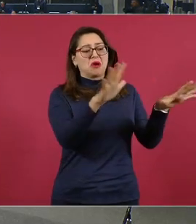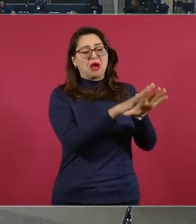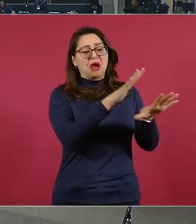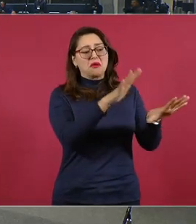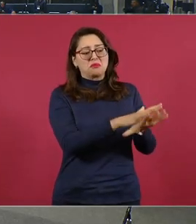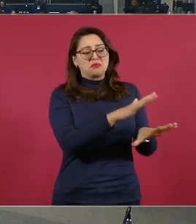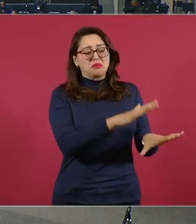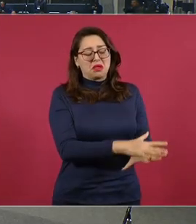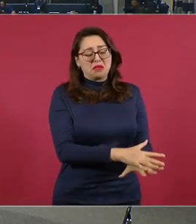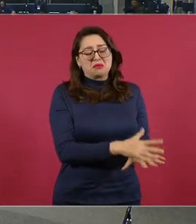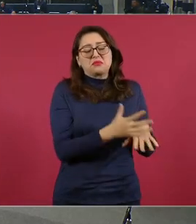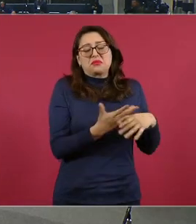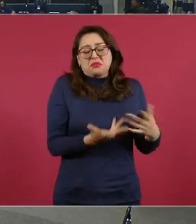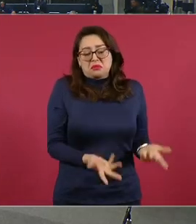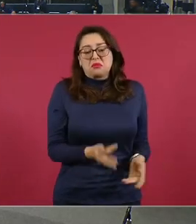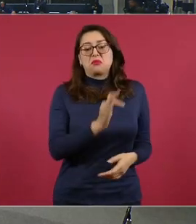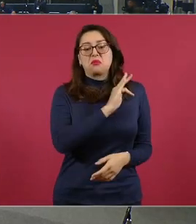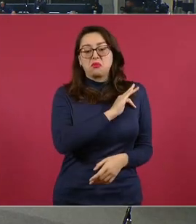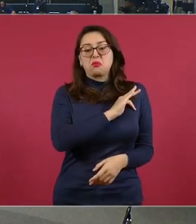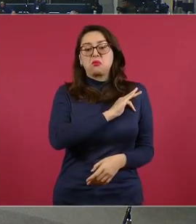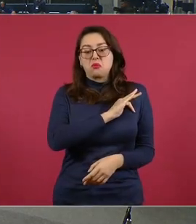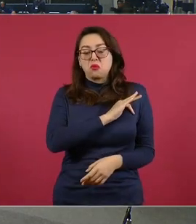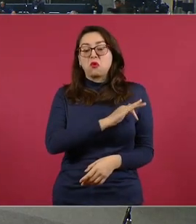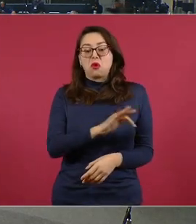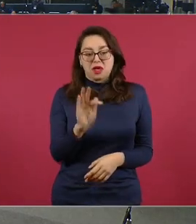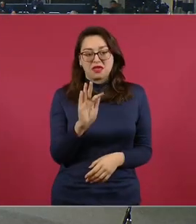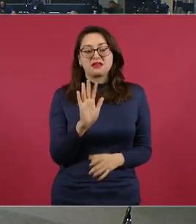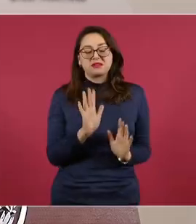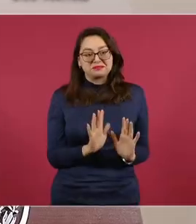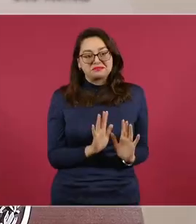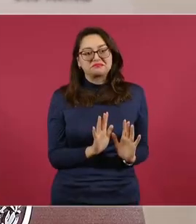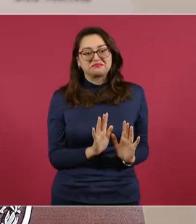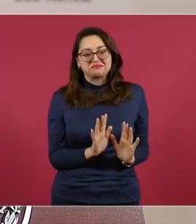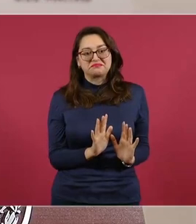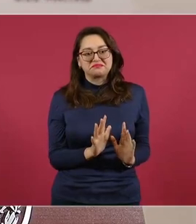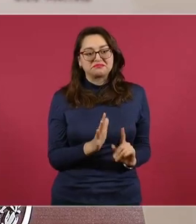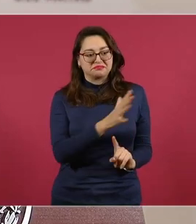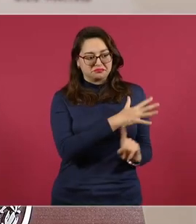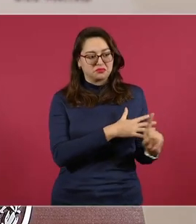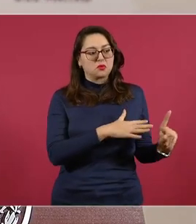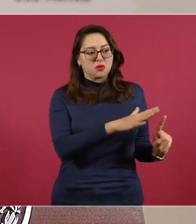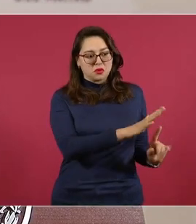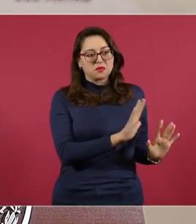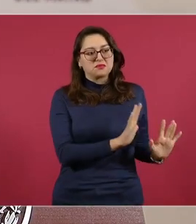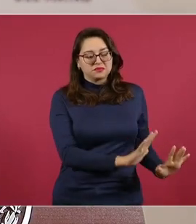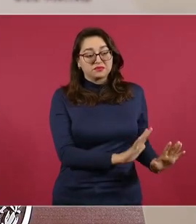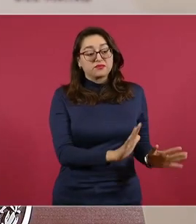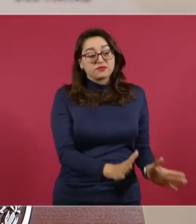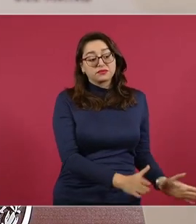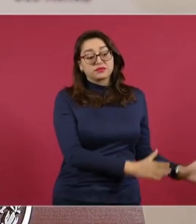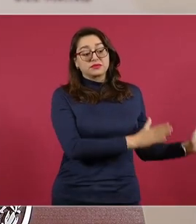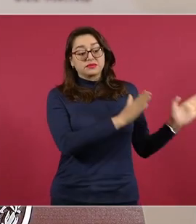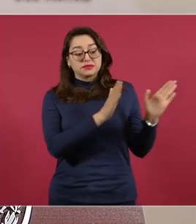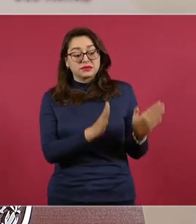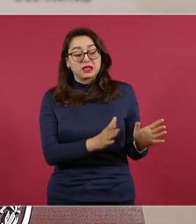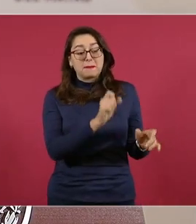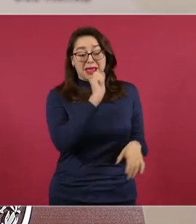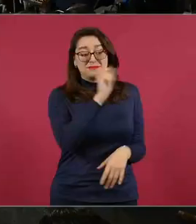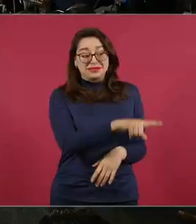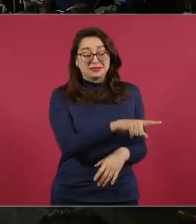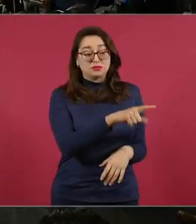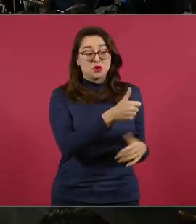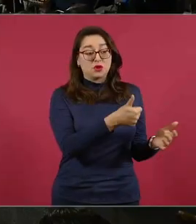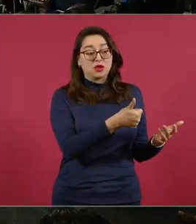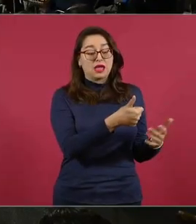decir, el 66%, nada más para poner un poco el contexto de la época. También en el sexenio del presidente de la Madrid se crea